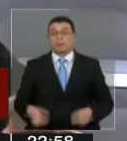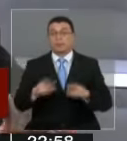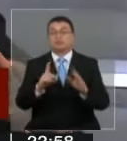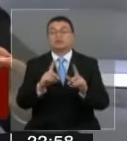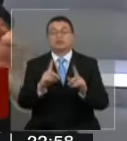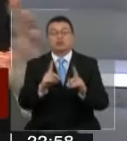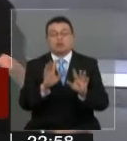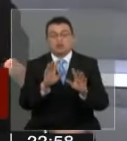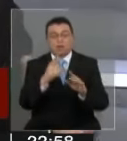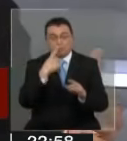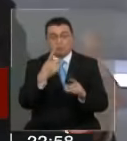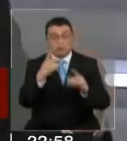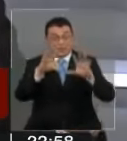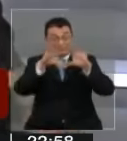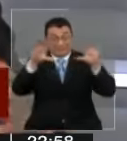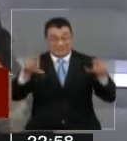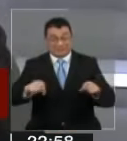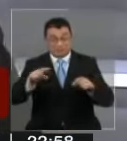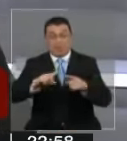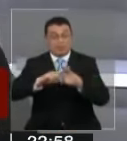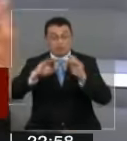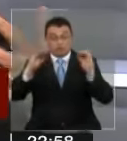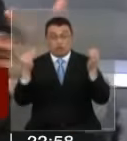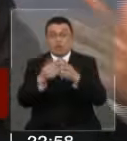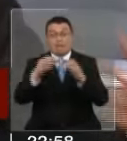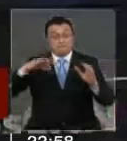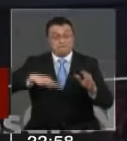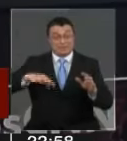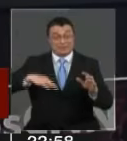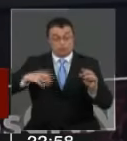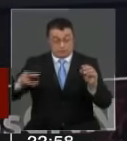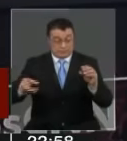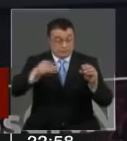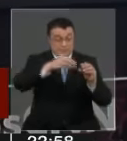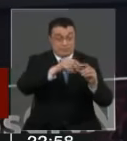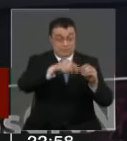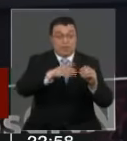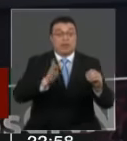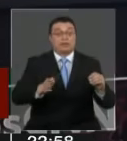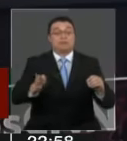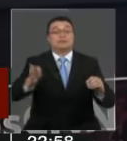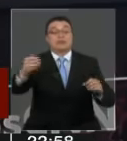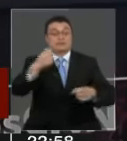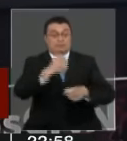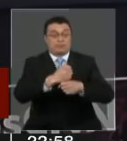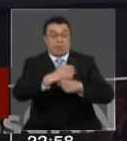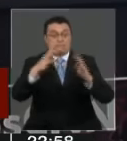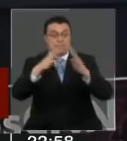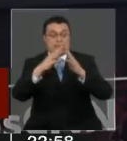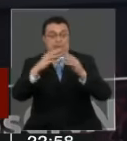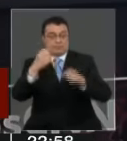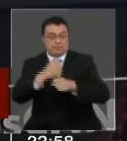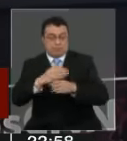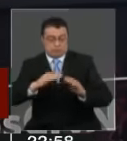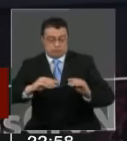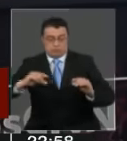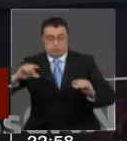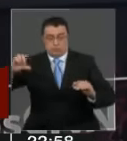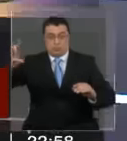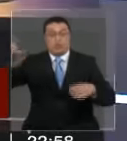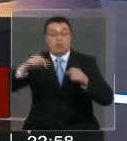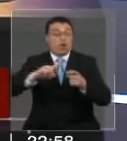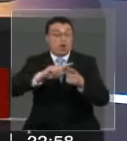pero es que el sistema entero de remuneraciones. Las pensiones son parte integral de la carrera, ¿no es cierto?, de un militar. Y por lo tanto,